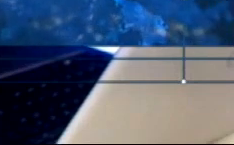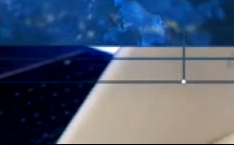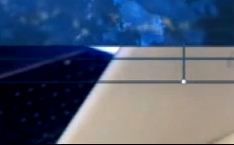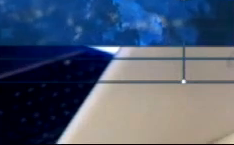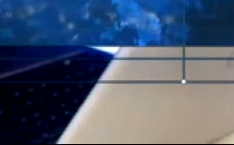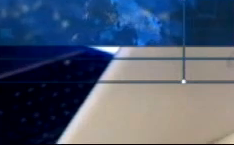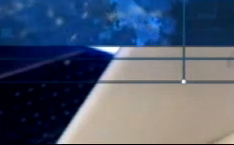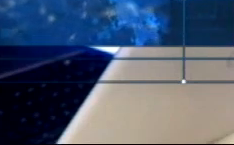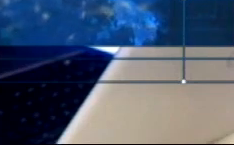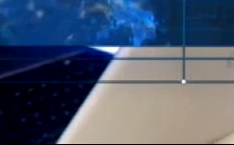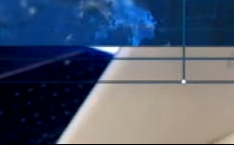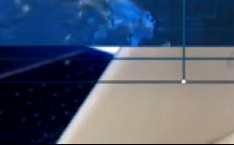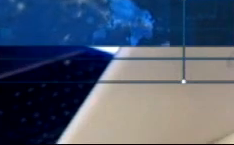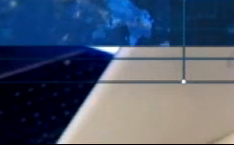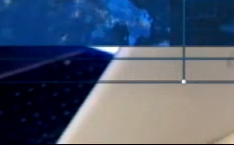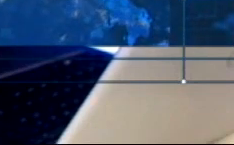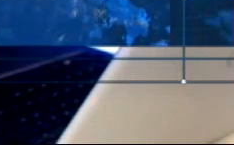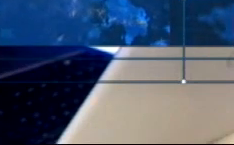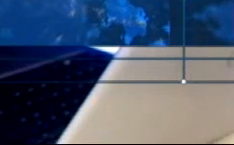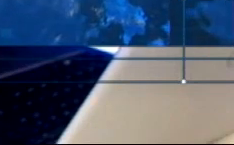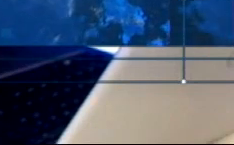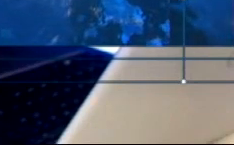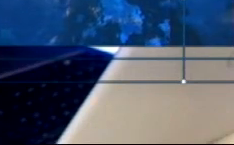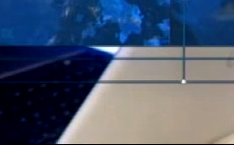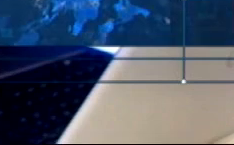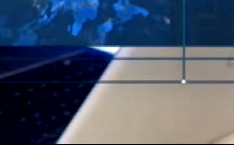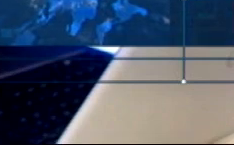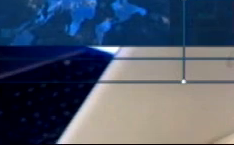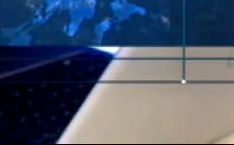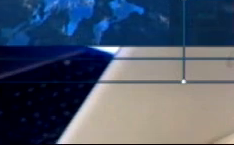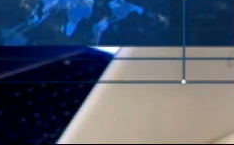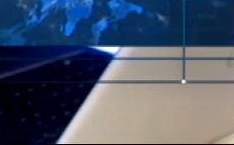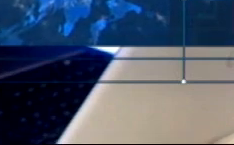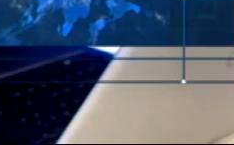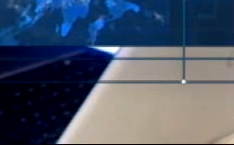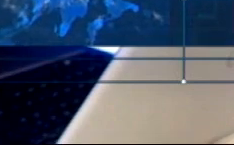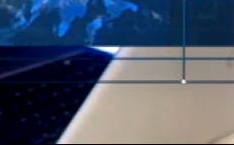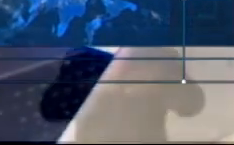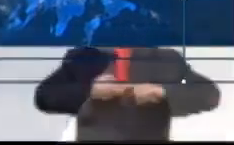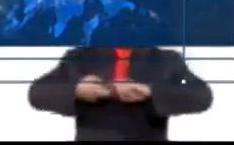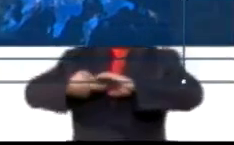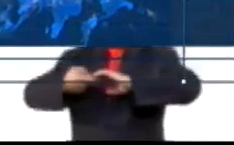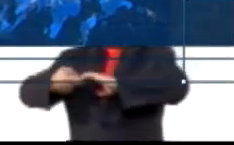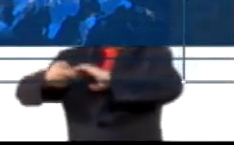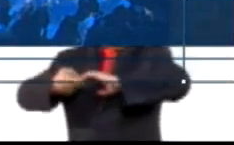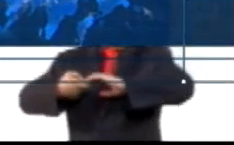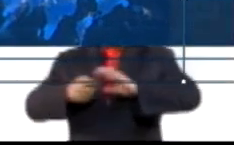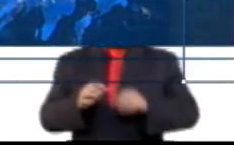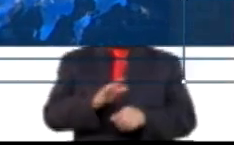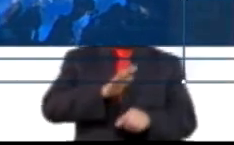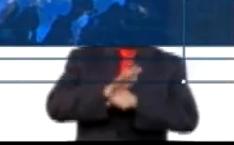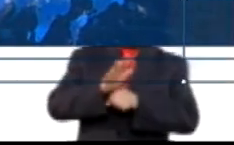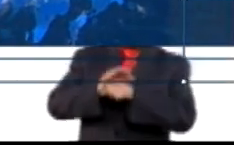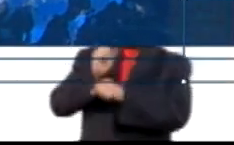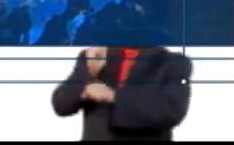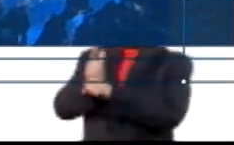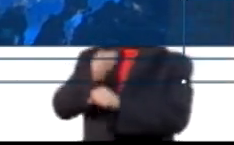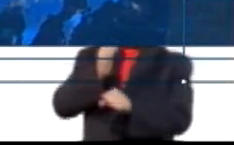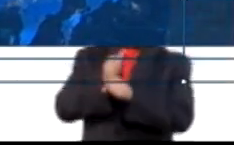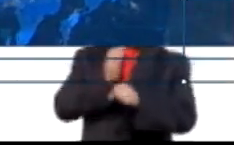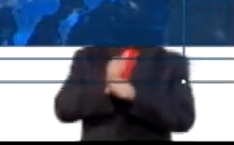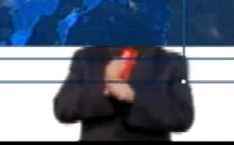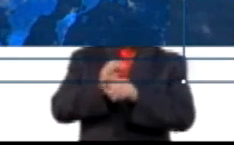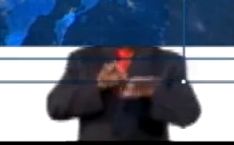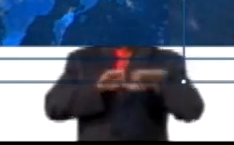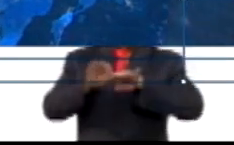la remodelación de la fase 1 de la línea del metro? Sí, que consideren lo primero,